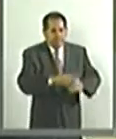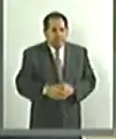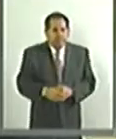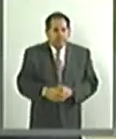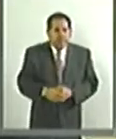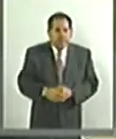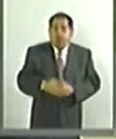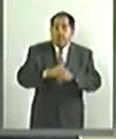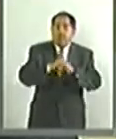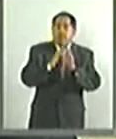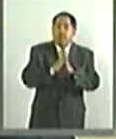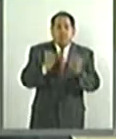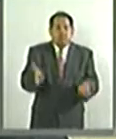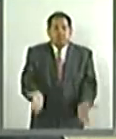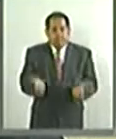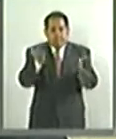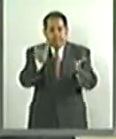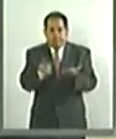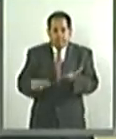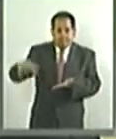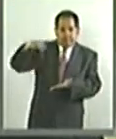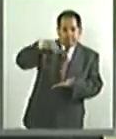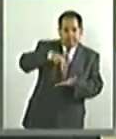los presentes ponerse de pie.